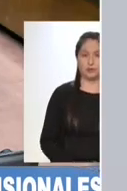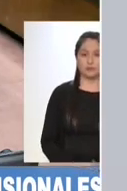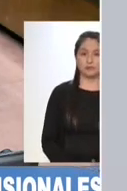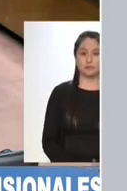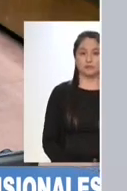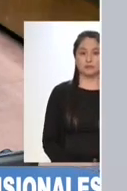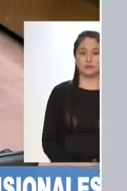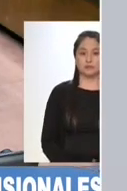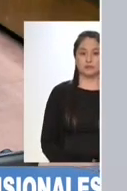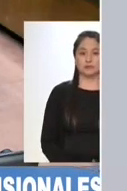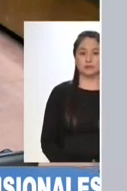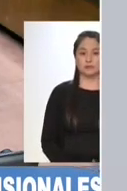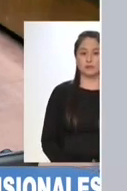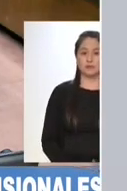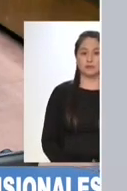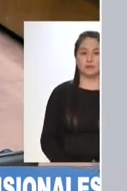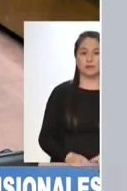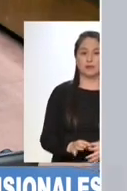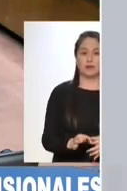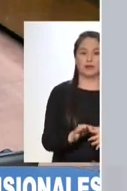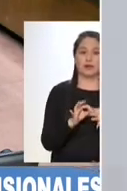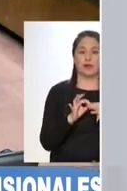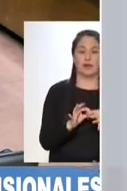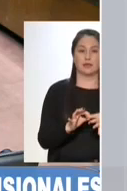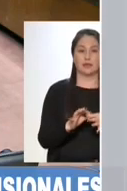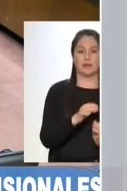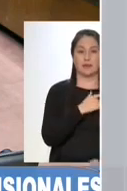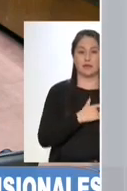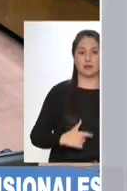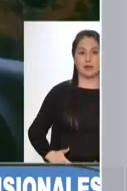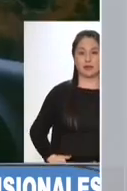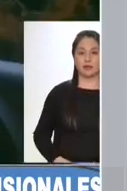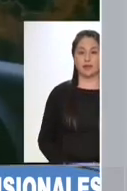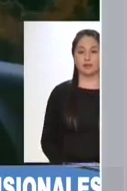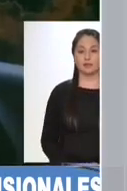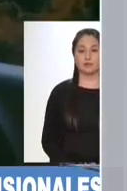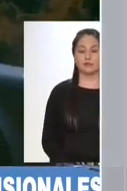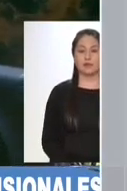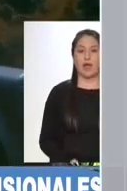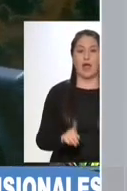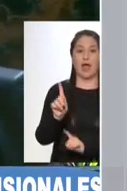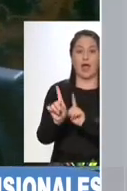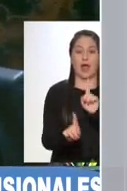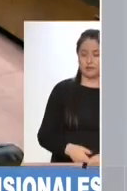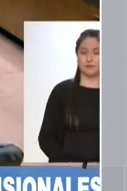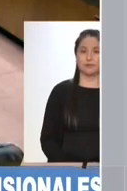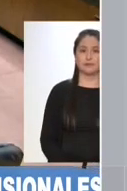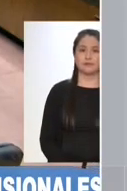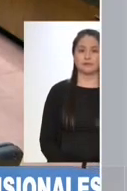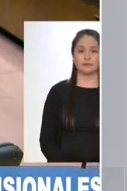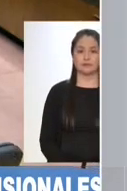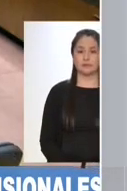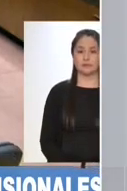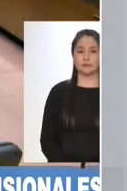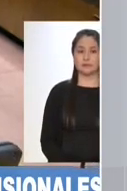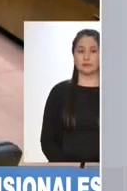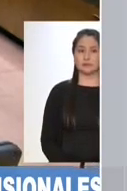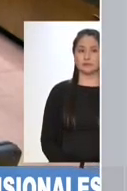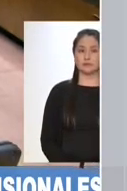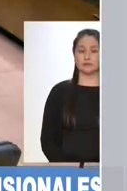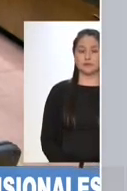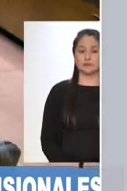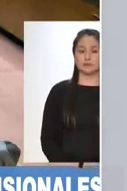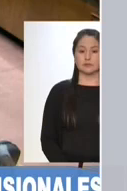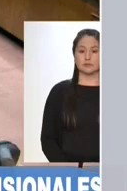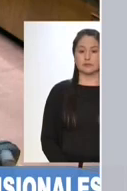de cuánto es la inflación sino cómo suben efectivamente las pensiones. Un sistema mixto, un sistema puro de reparto, un sistema